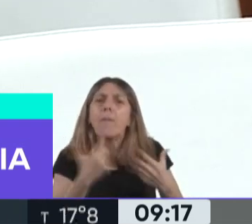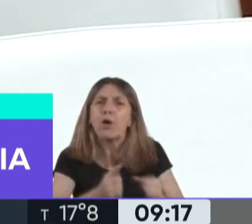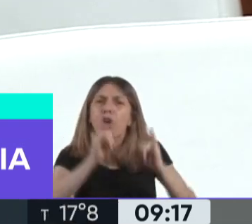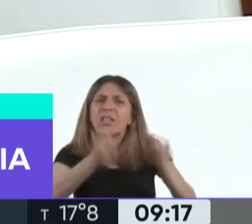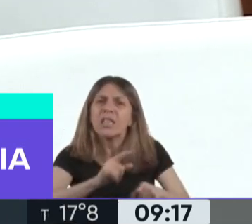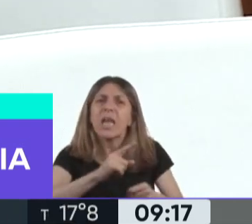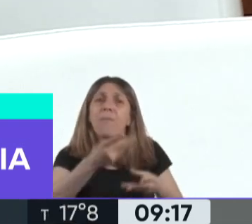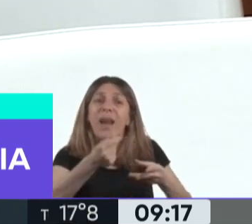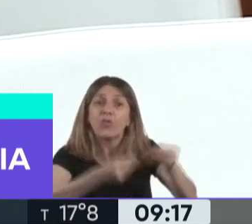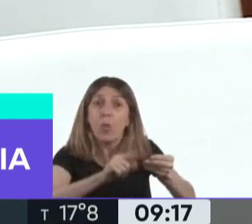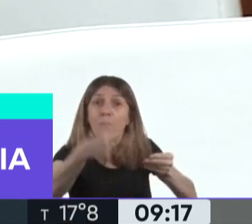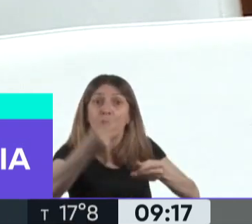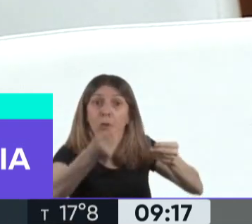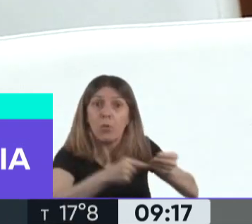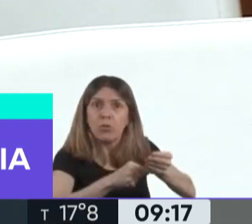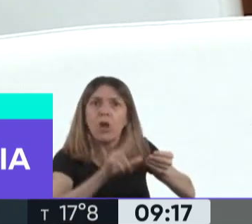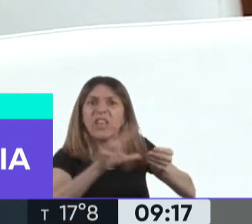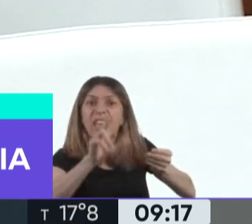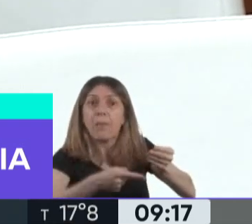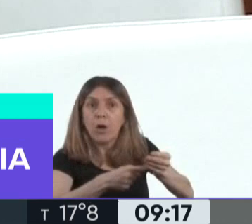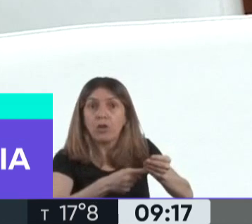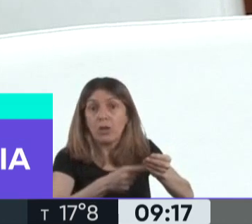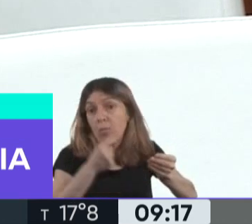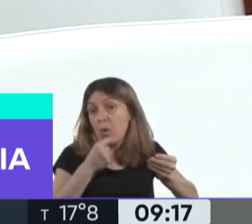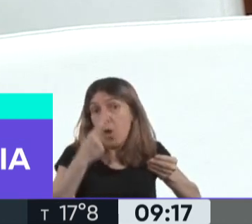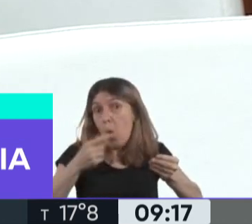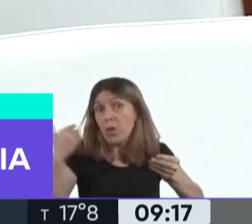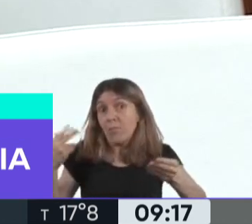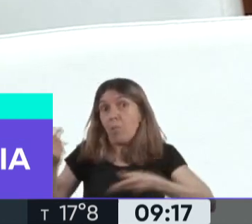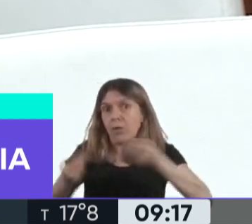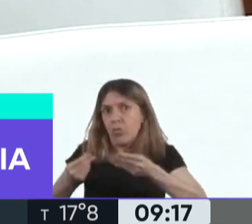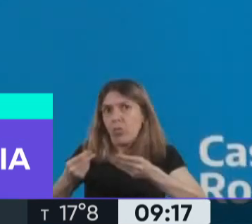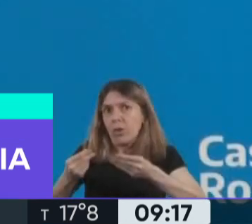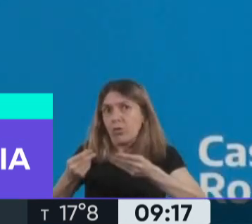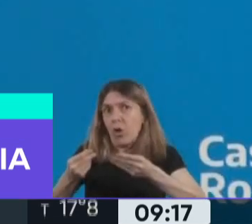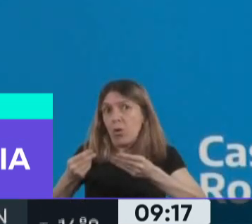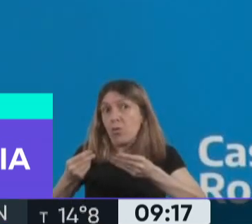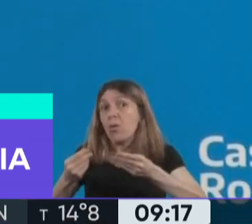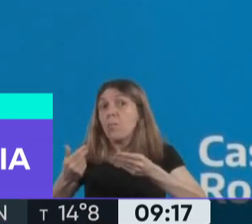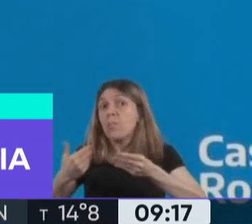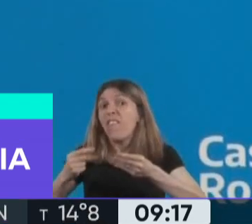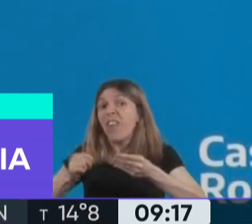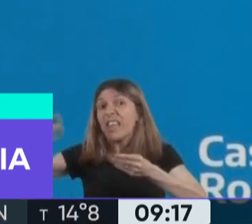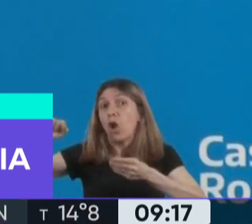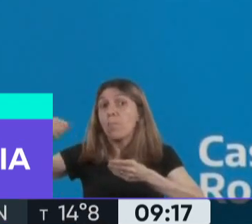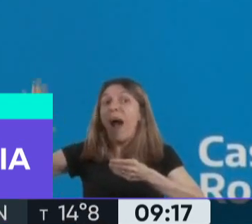del 33%, teniendo en cuenta que en las últimas lamentablemente se ha superado y ampliamente? Gracias. Sí, como le dije a su compañero antes, ya lo